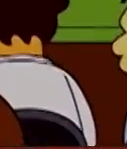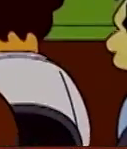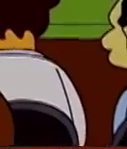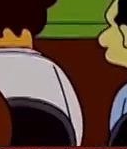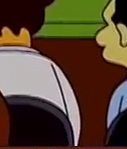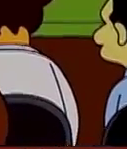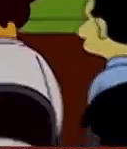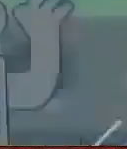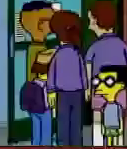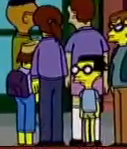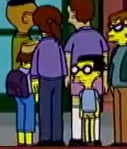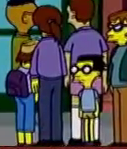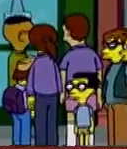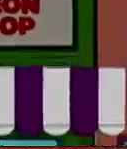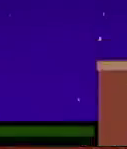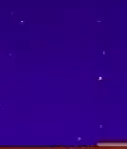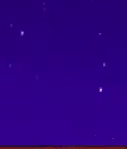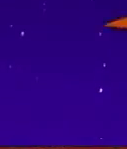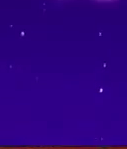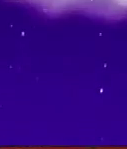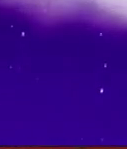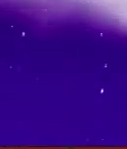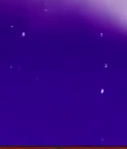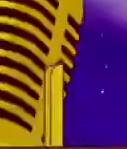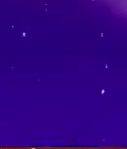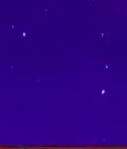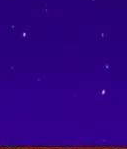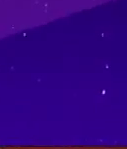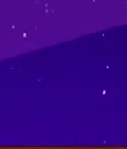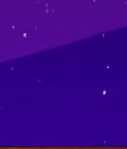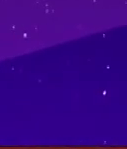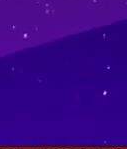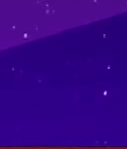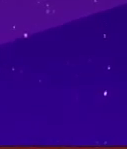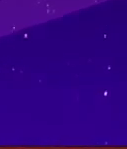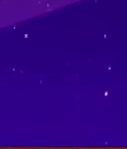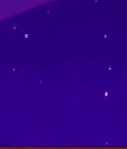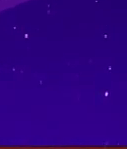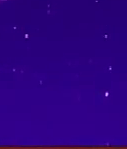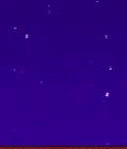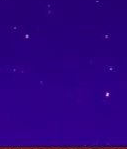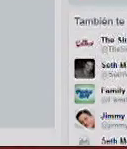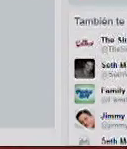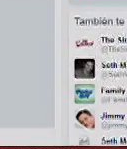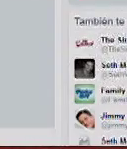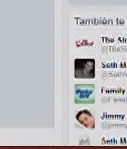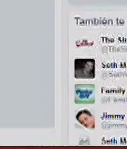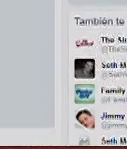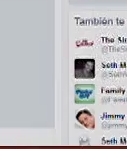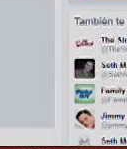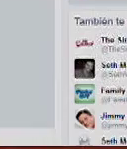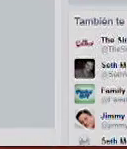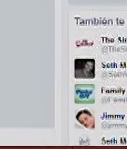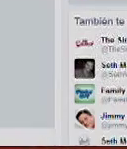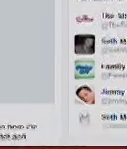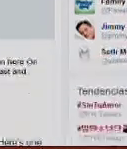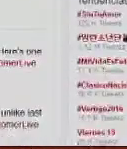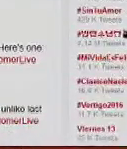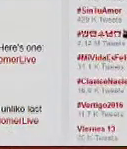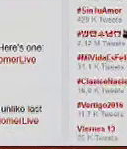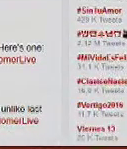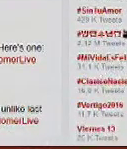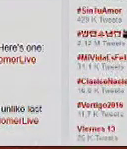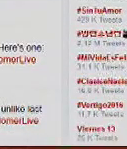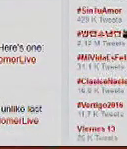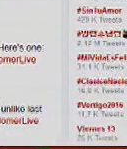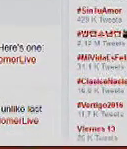el actor que dará voz a Homero en Estados Unidos estará en un estudio y a la hablar, los movimientos de su cuerpo pues se van a traducir en una